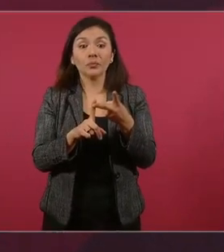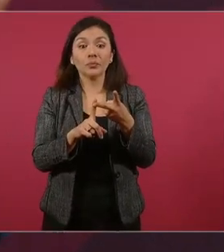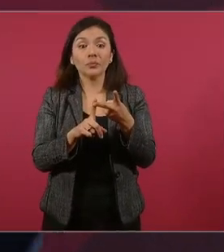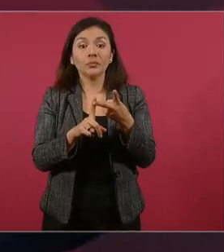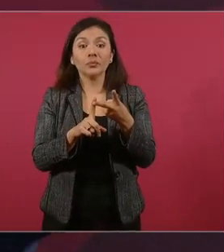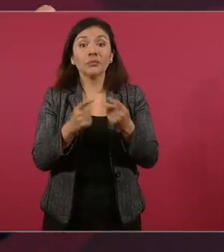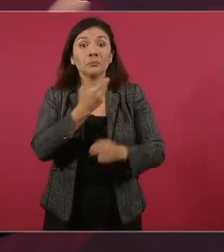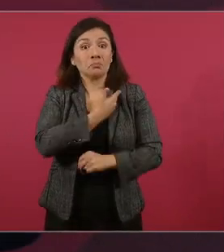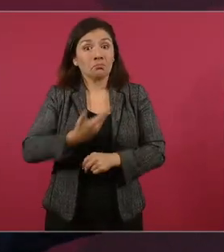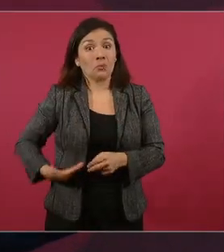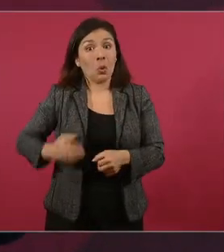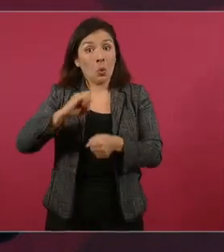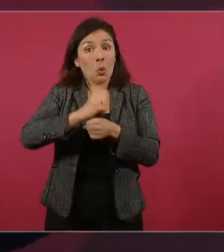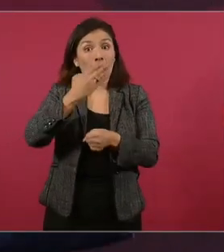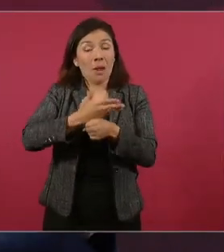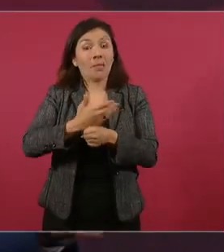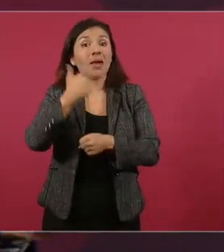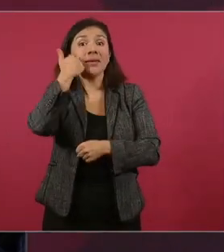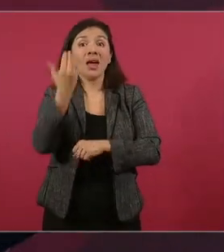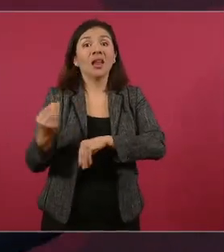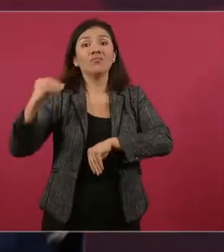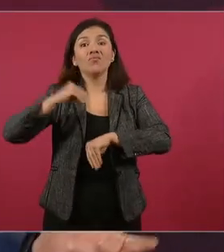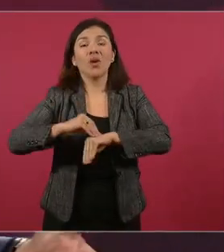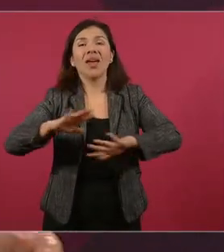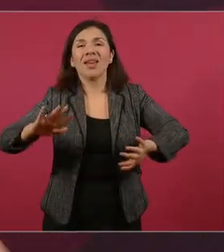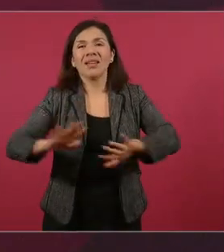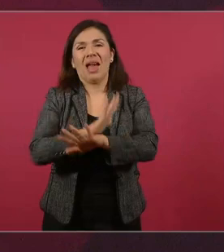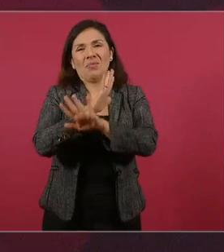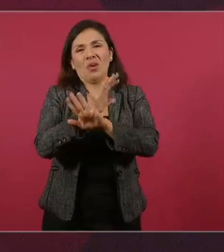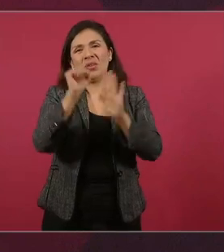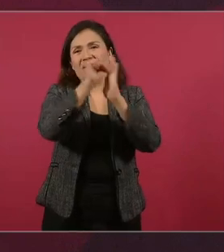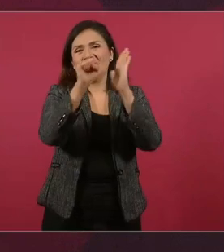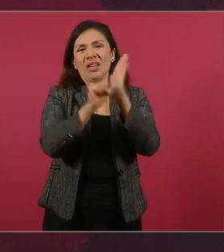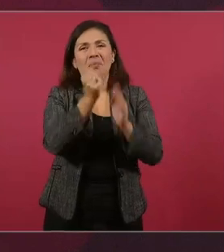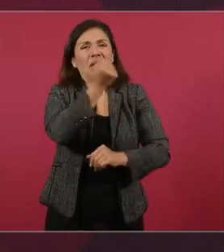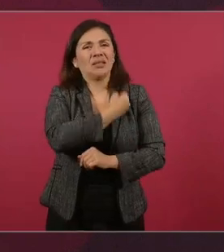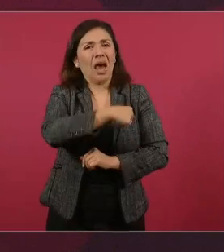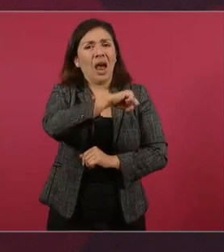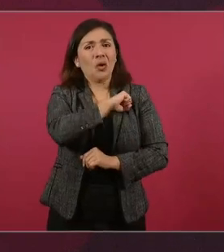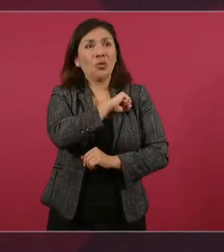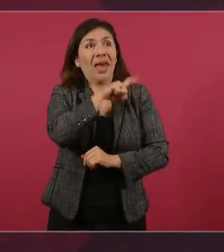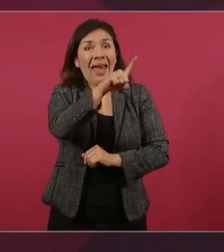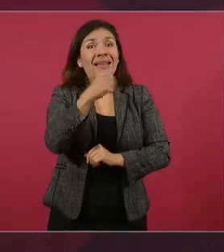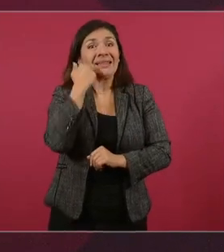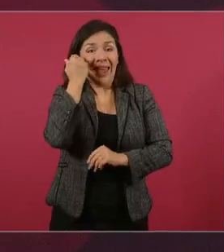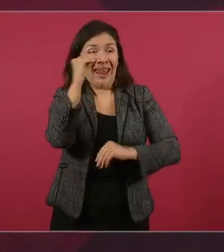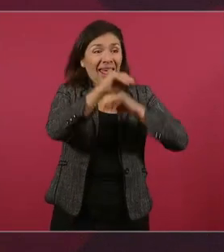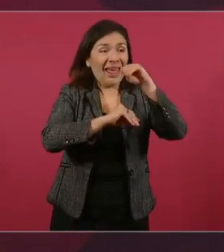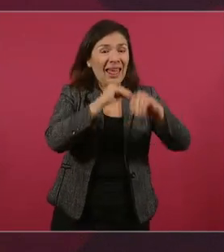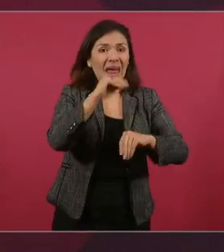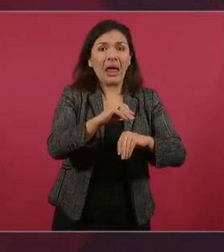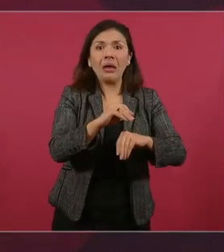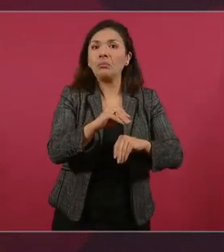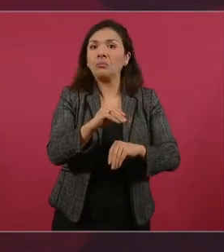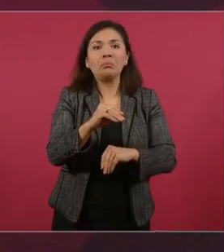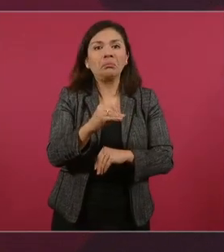el presidente Obama quiso hacer una reforma de salud, no pudo,